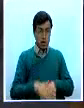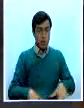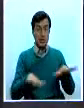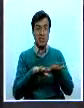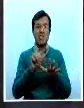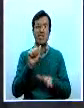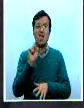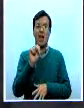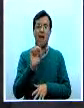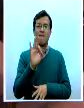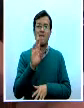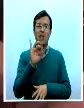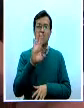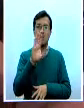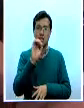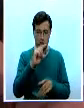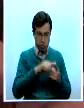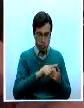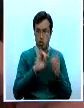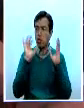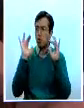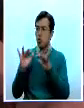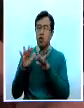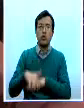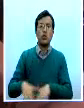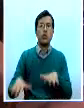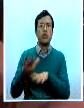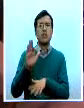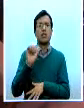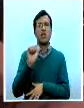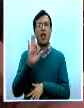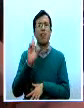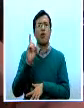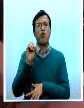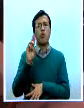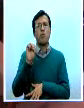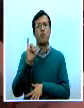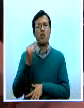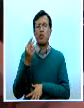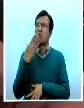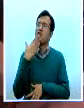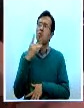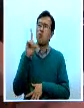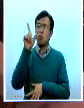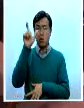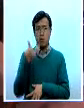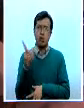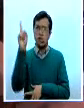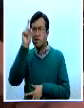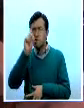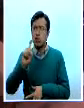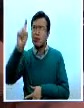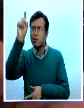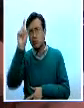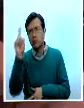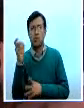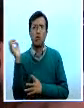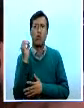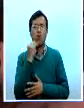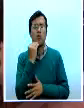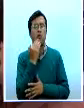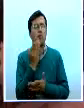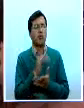y la otra en la plaza de santo domingo que vienen a ser sitios patrimoniales como controlar por ejemplo que por ahí alguna persona empiece a grafitear las paredes o